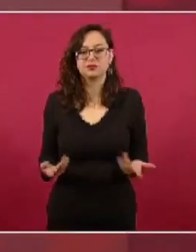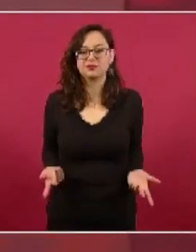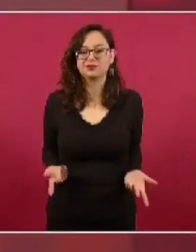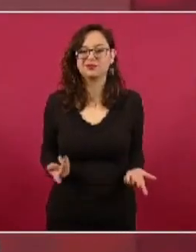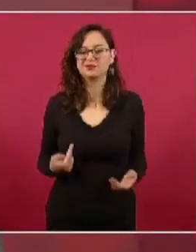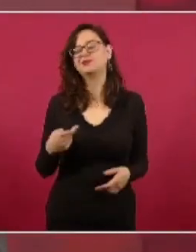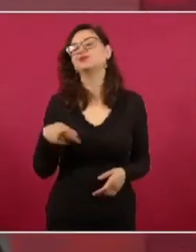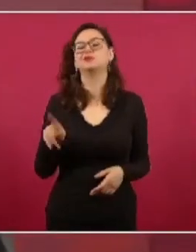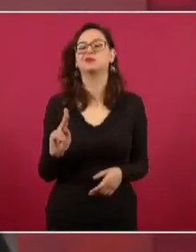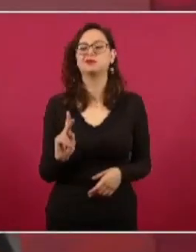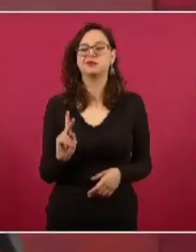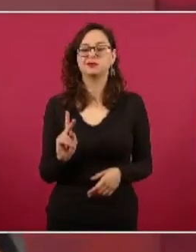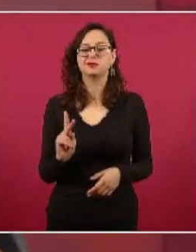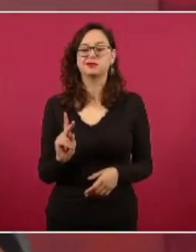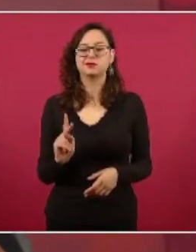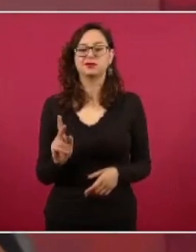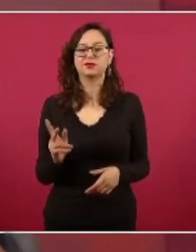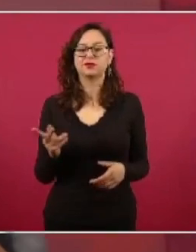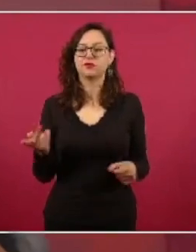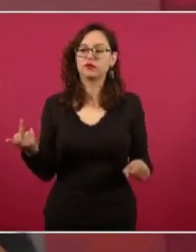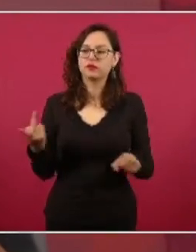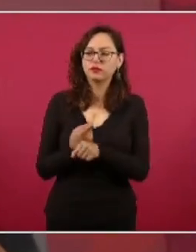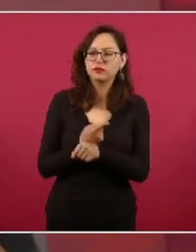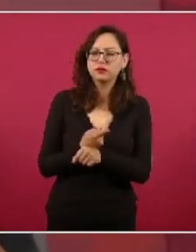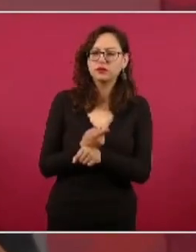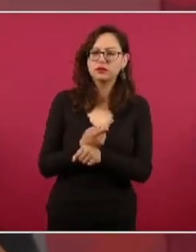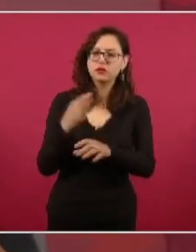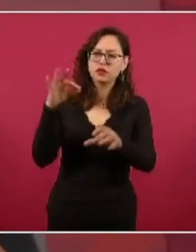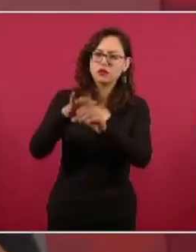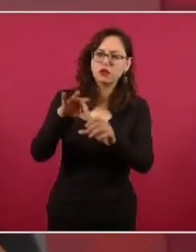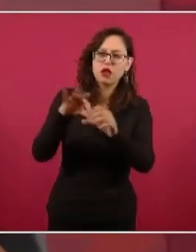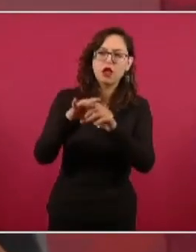callado cuando hay fraudes electorales,